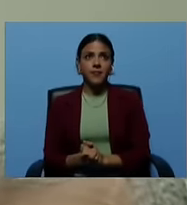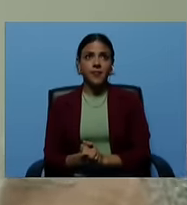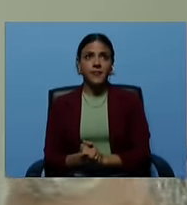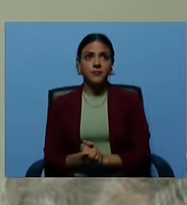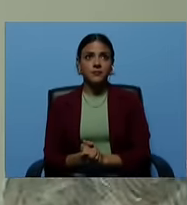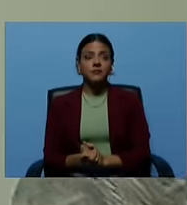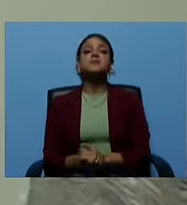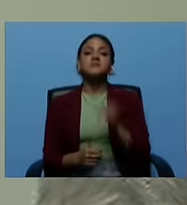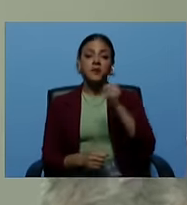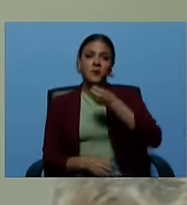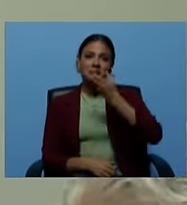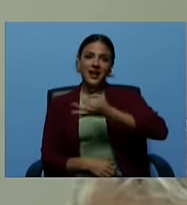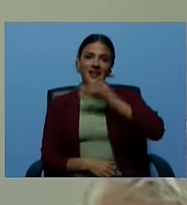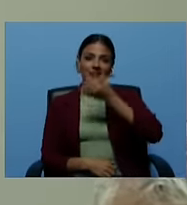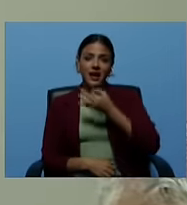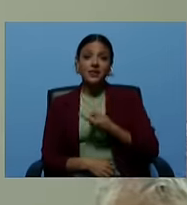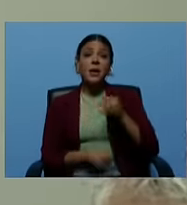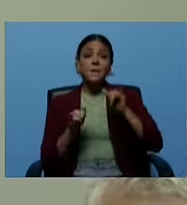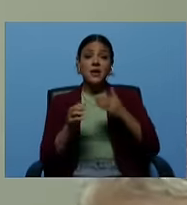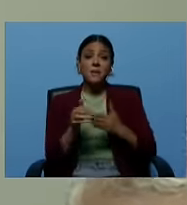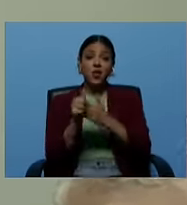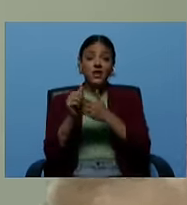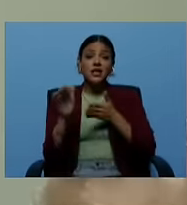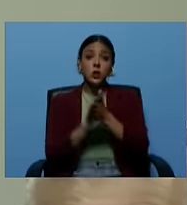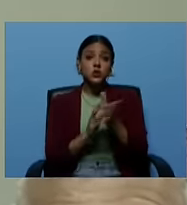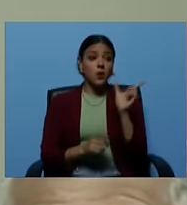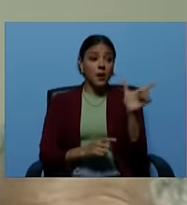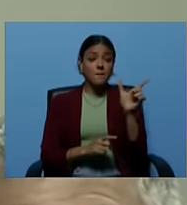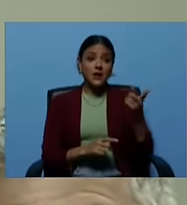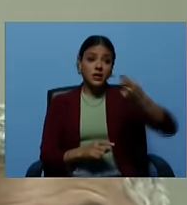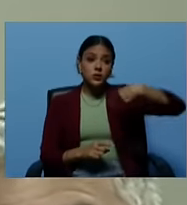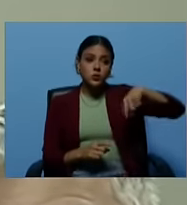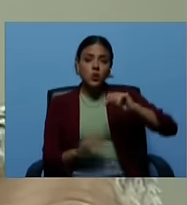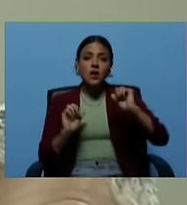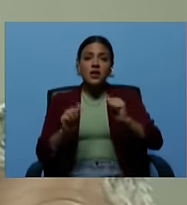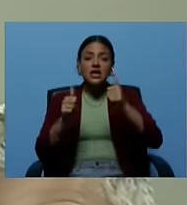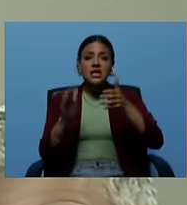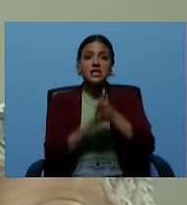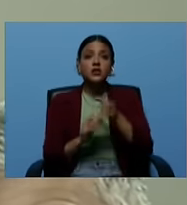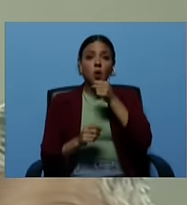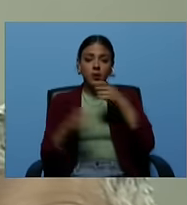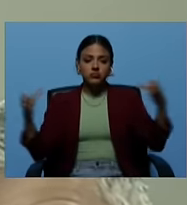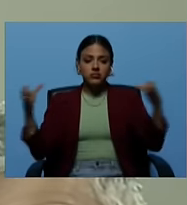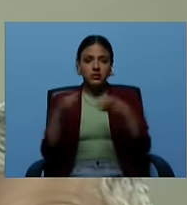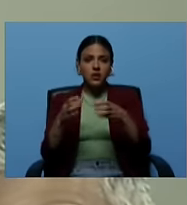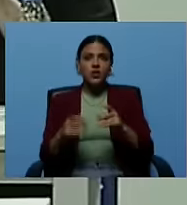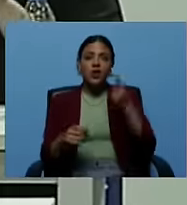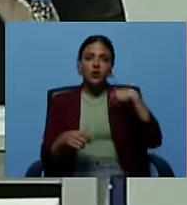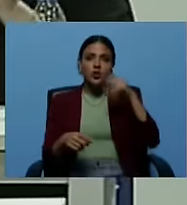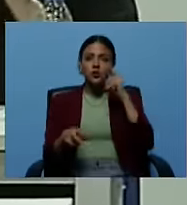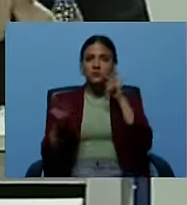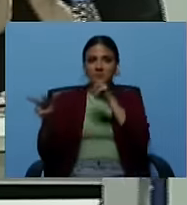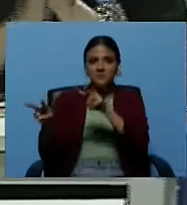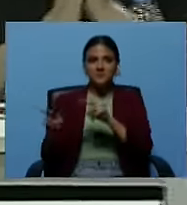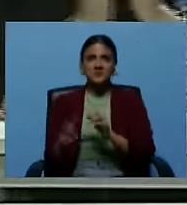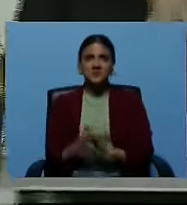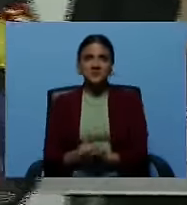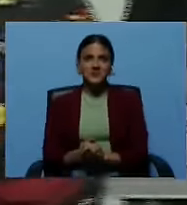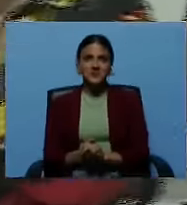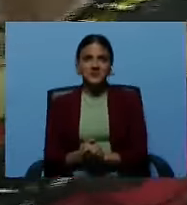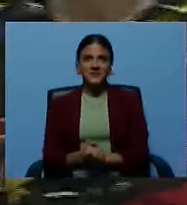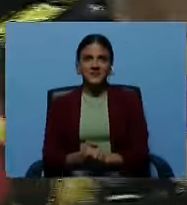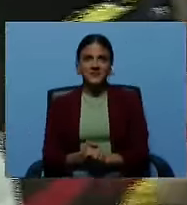Así es, muy buenas tardes. La Dirección Nacional del Partido Socialista Unido de Venezuela inicia su rueda de prensa. De inmediato, escuchemos.